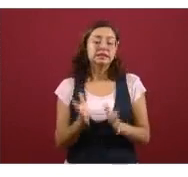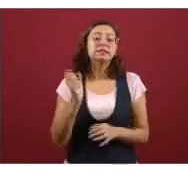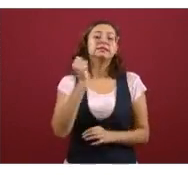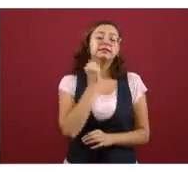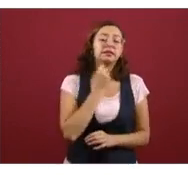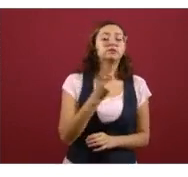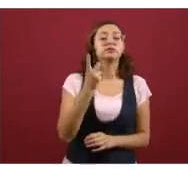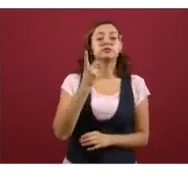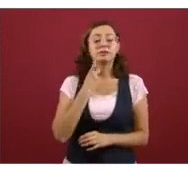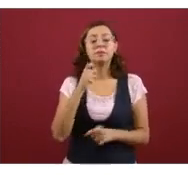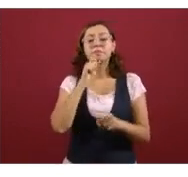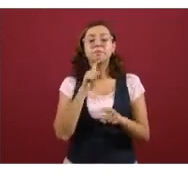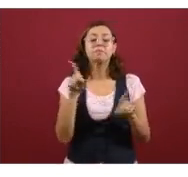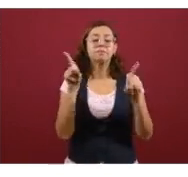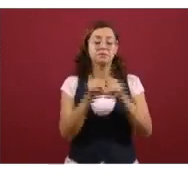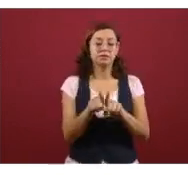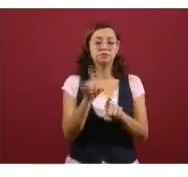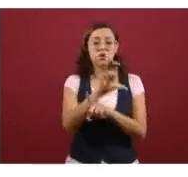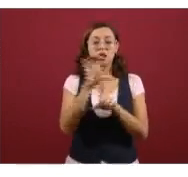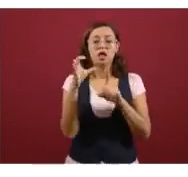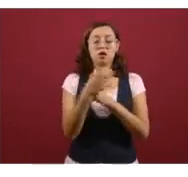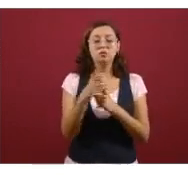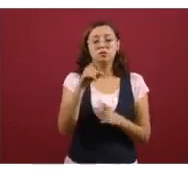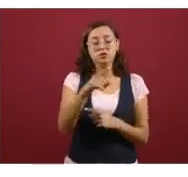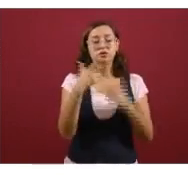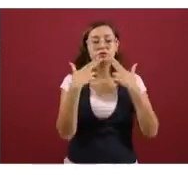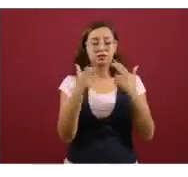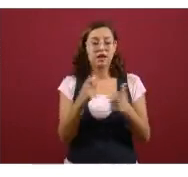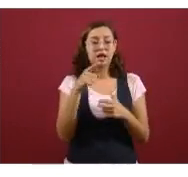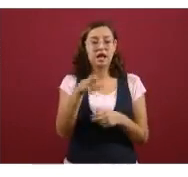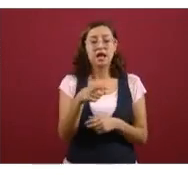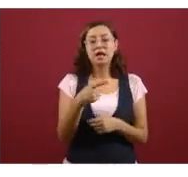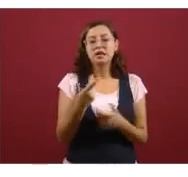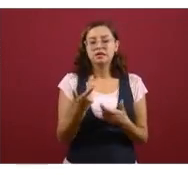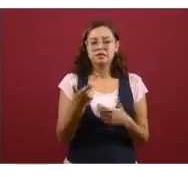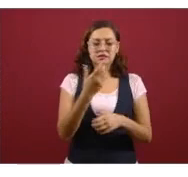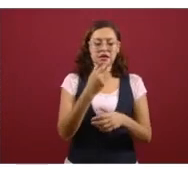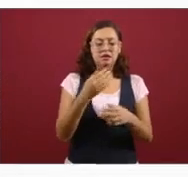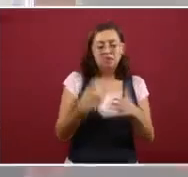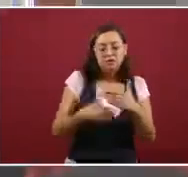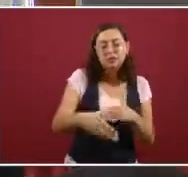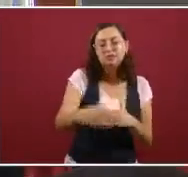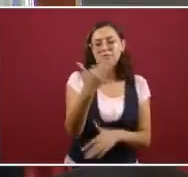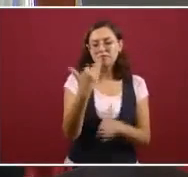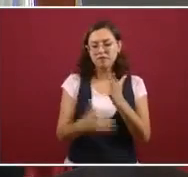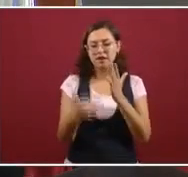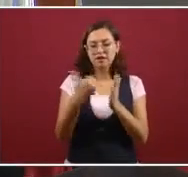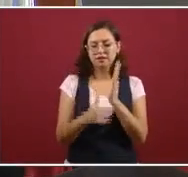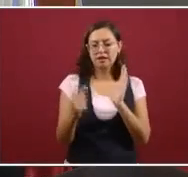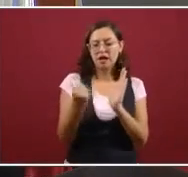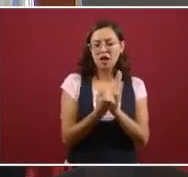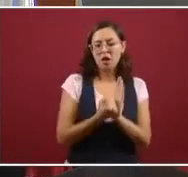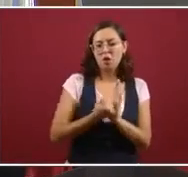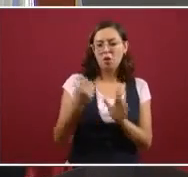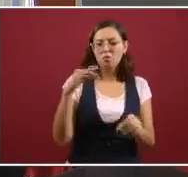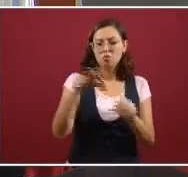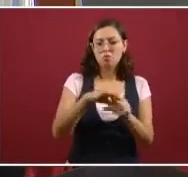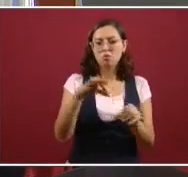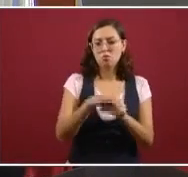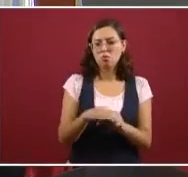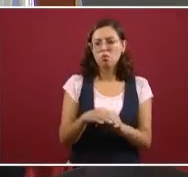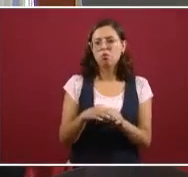Hacienda de la Cámara de Senadores y que ya nada más está pasando por un voto en el Pleno, que requiere a